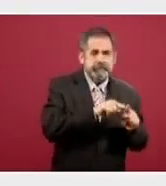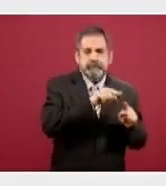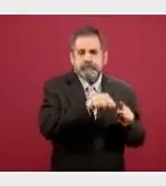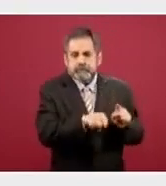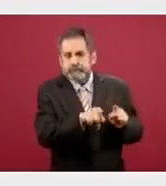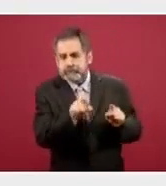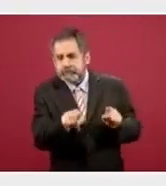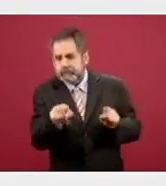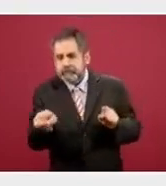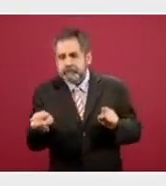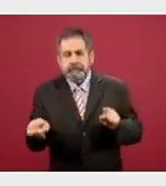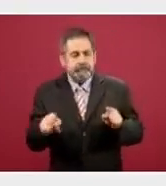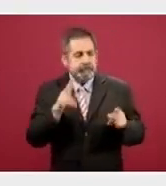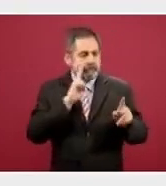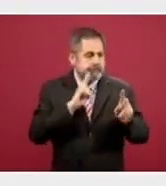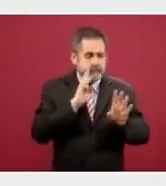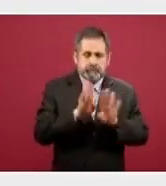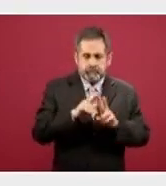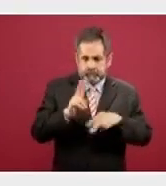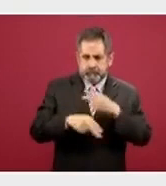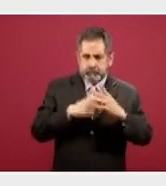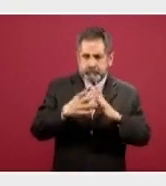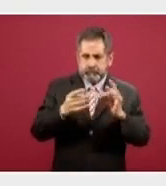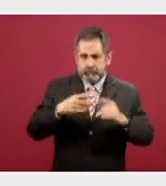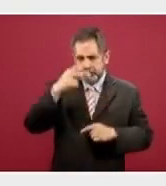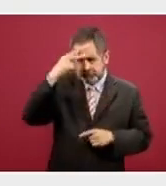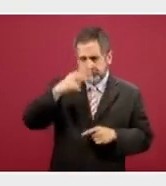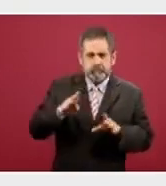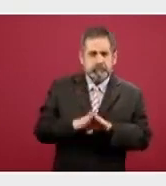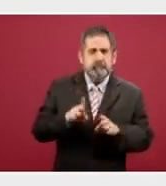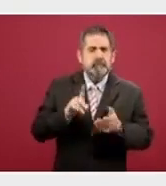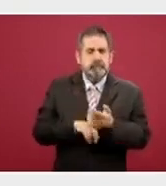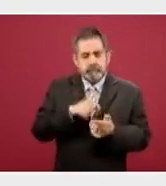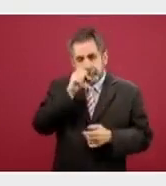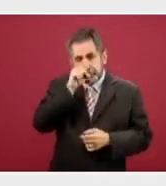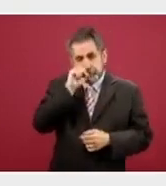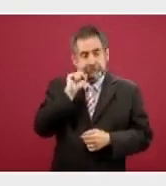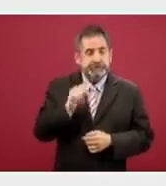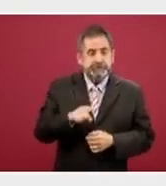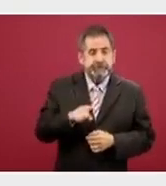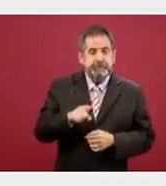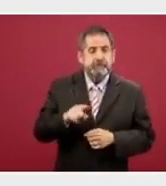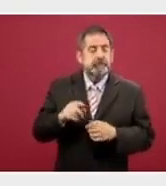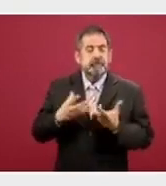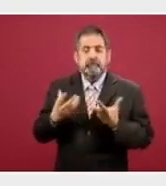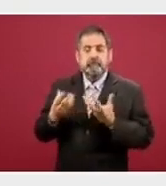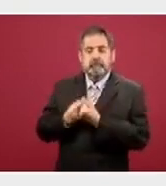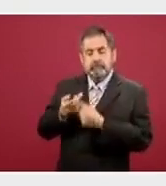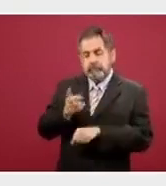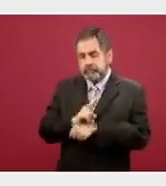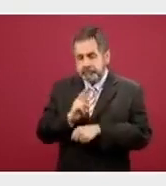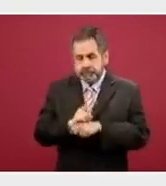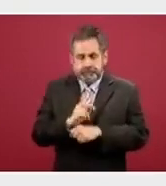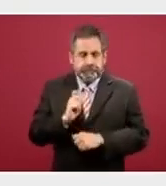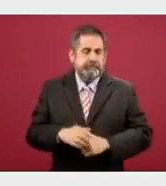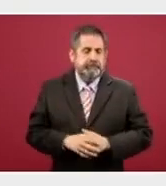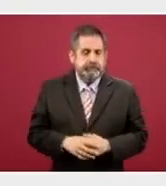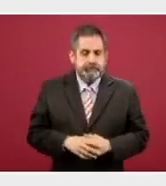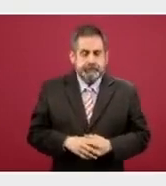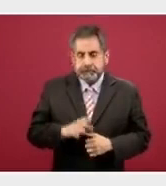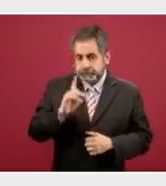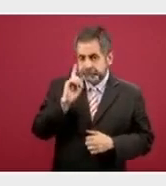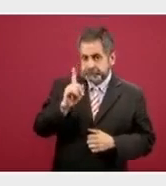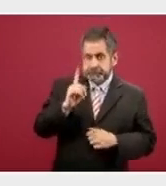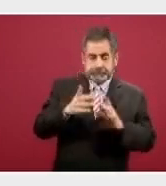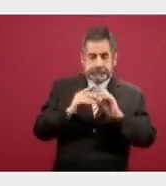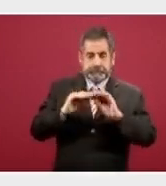circulación de los virus. Y les platico lo que hacemos en México, siguiendo el modelo combinado de vigilancia. En primera, para aclararlo